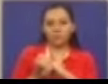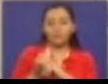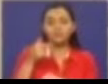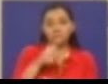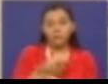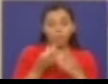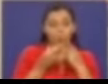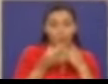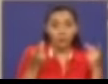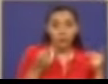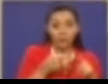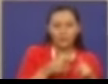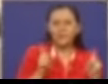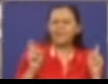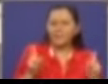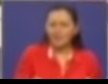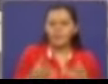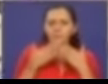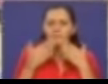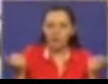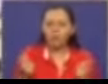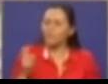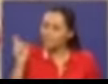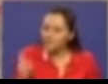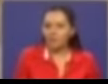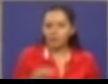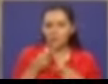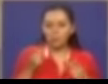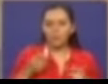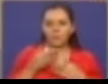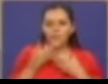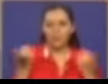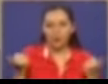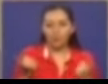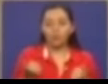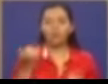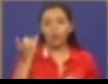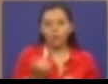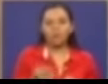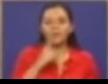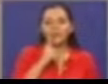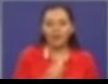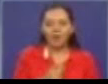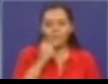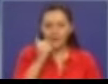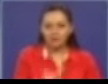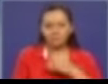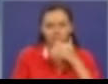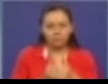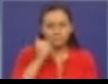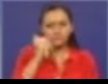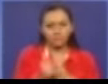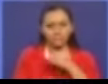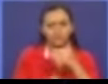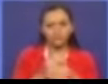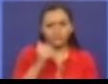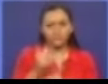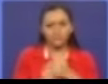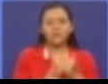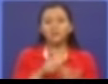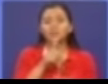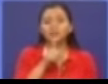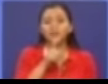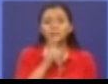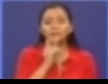lo público debe ser lo mejor. Una realidad que vamos alcanzando en un proceso sin parangón, avalado por